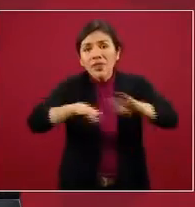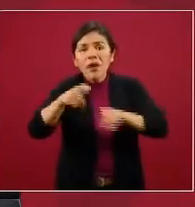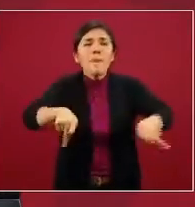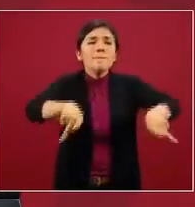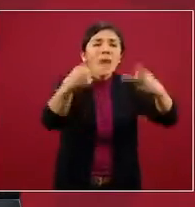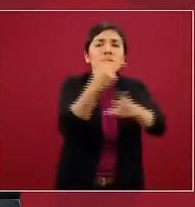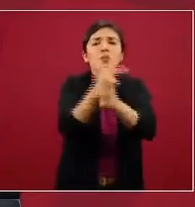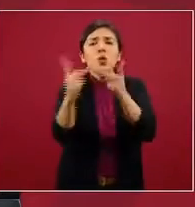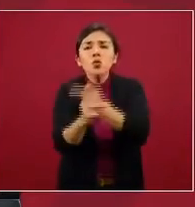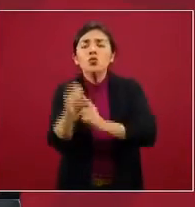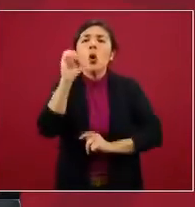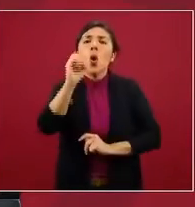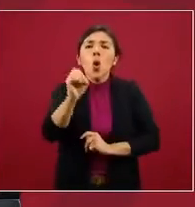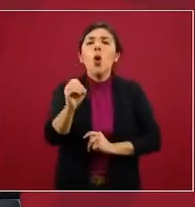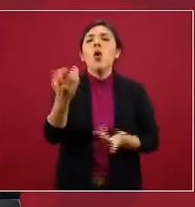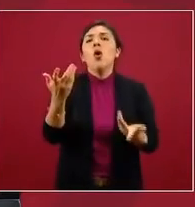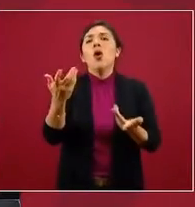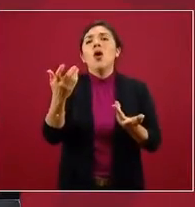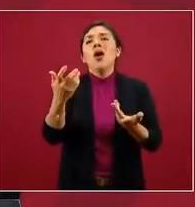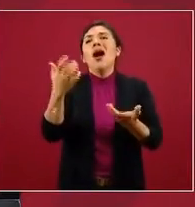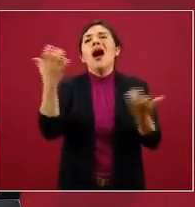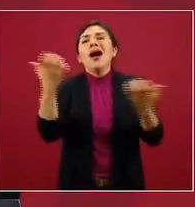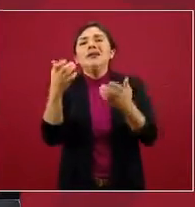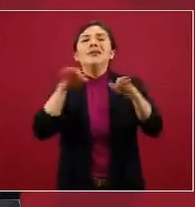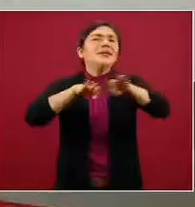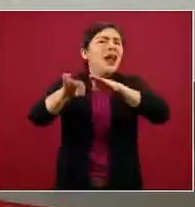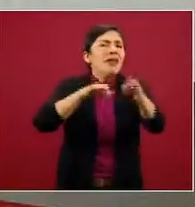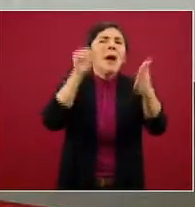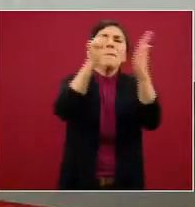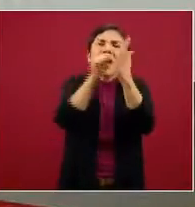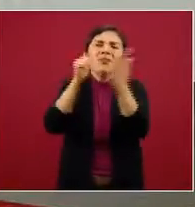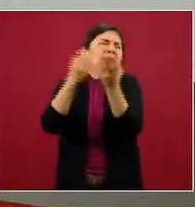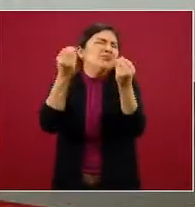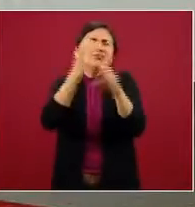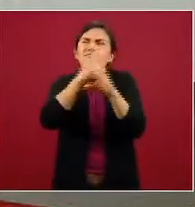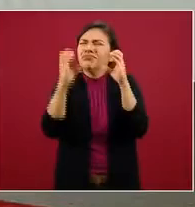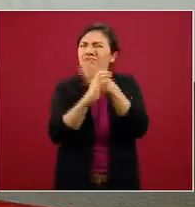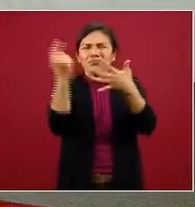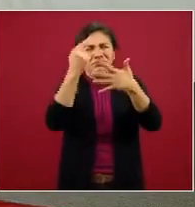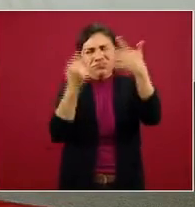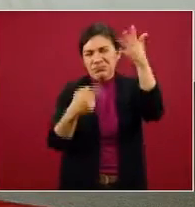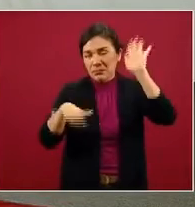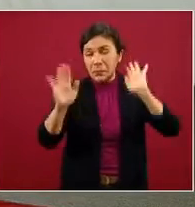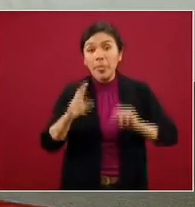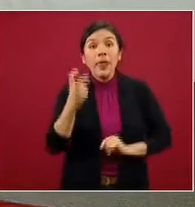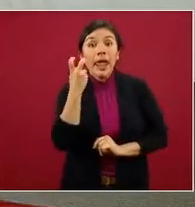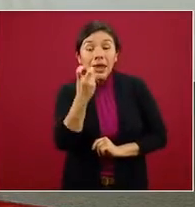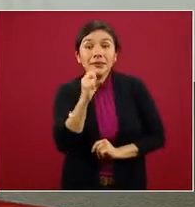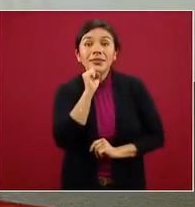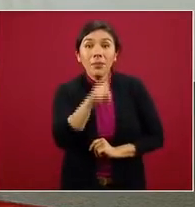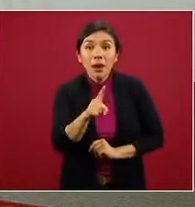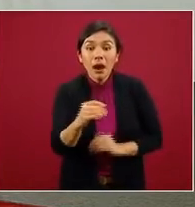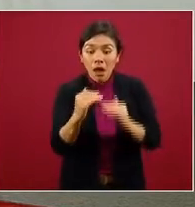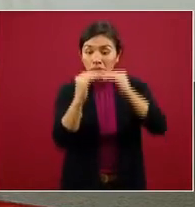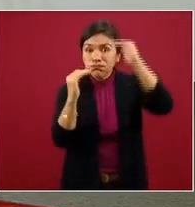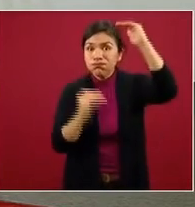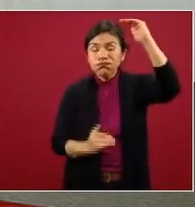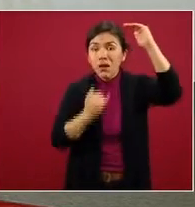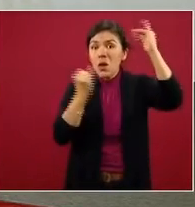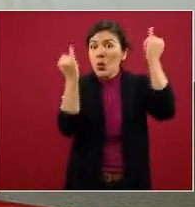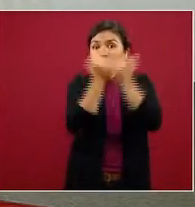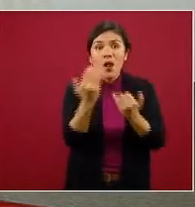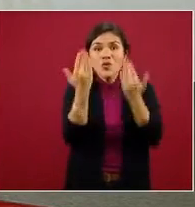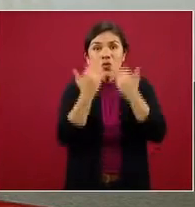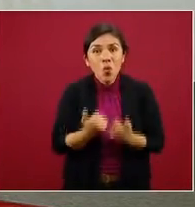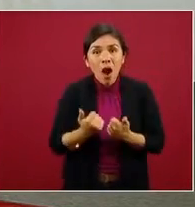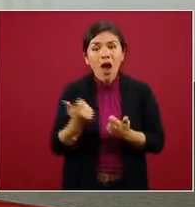un producto, con la contratación de un servicio, en múltiples modalidades. Entonces, también la desigualdad económica y